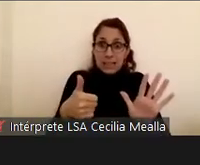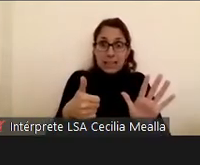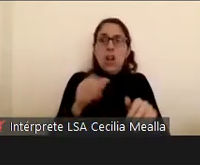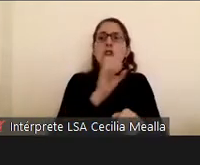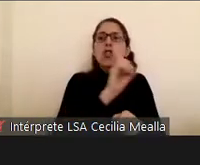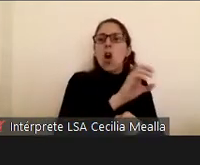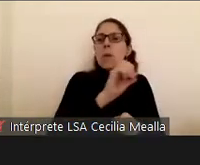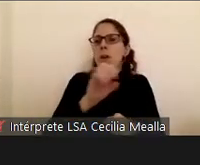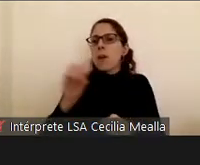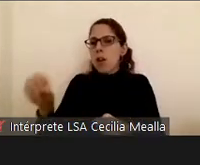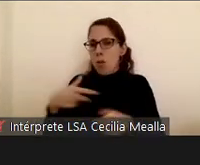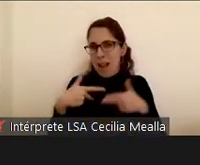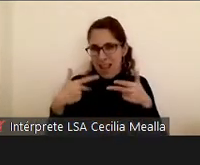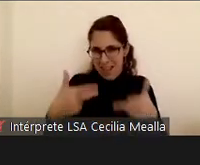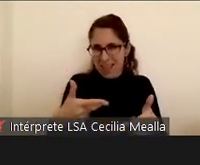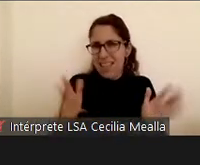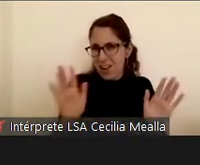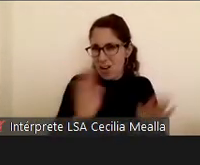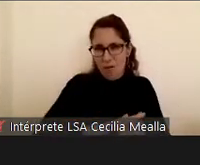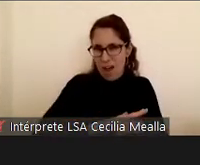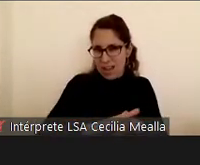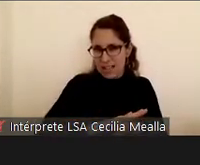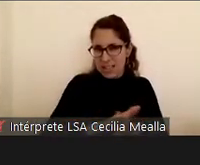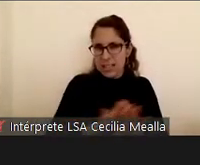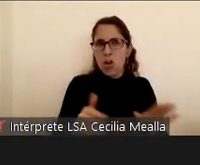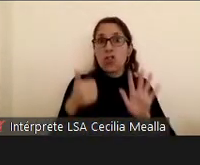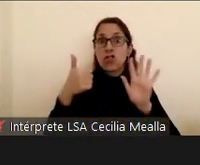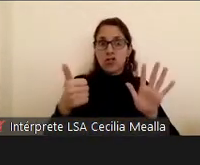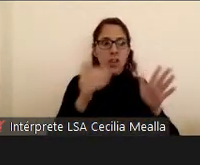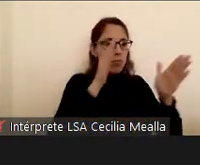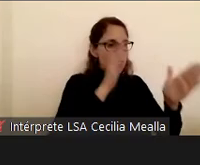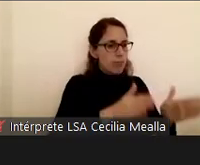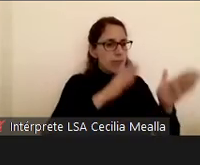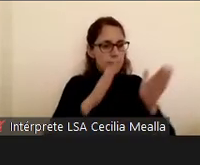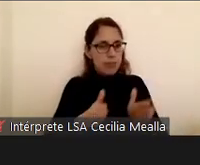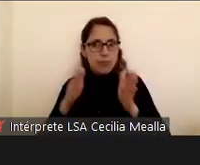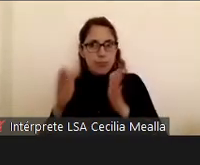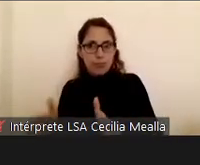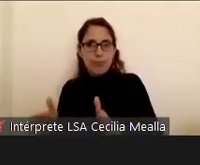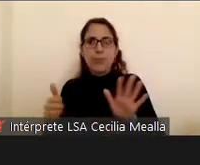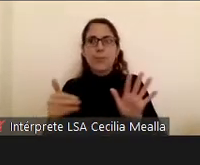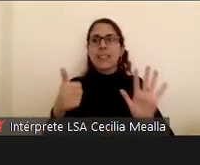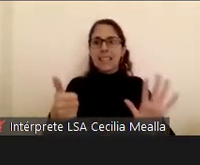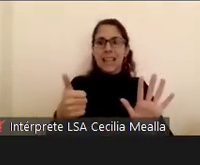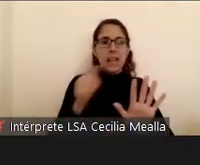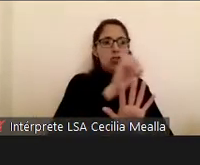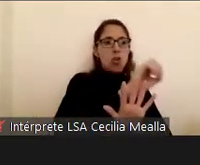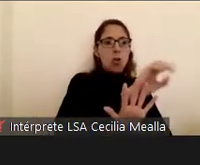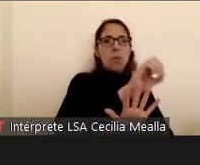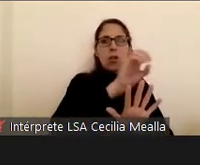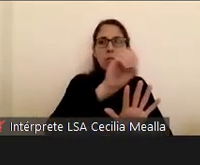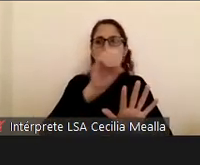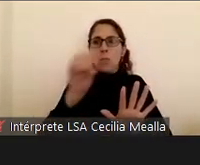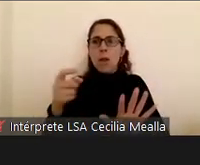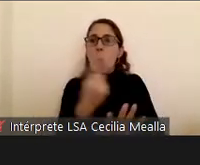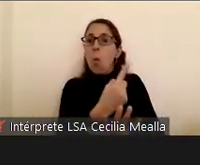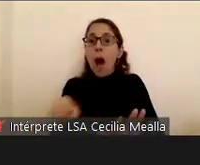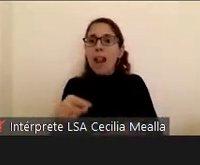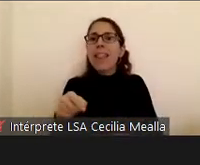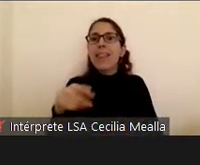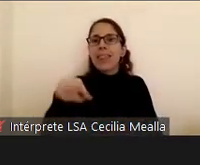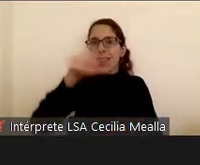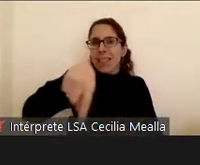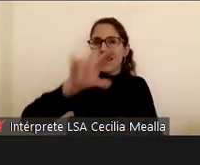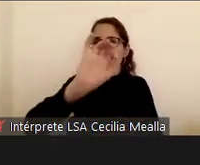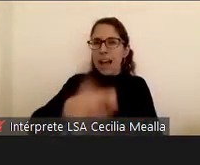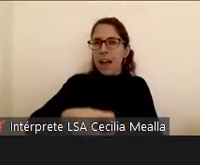nombres de cada una, para que lo tengan así en forma de esquema, y que sepan en cuáles se va a